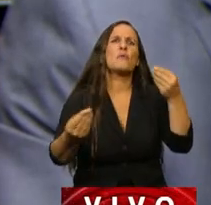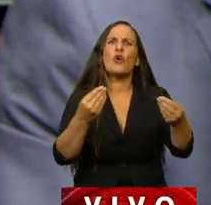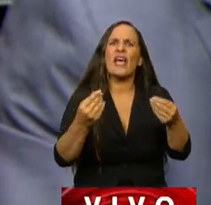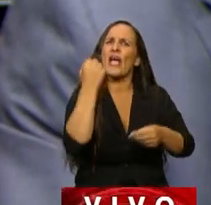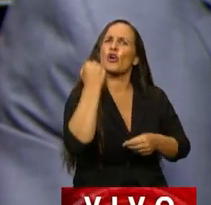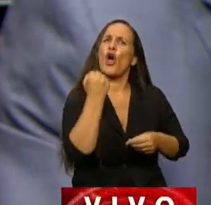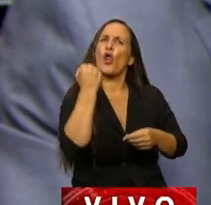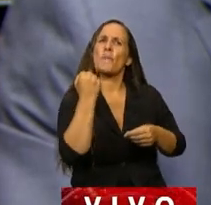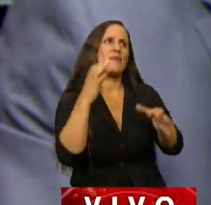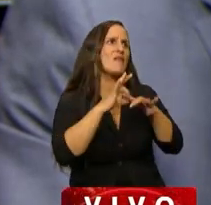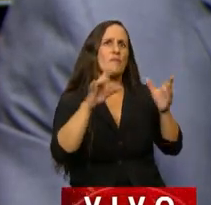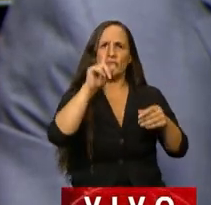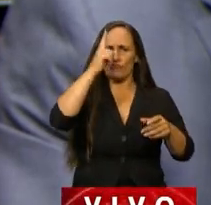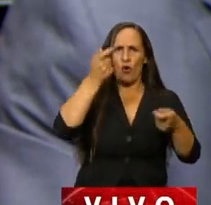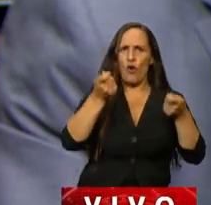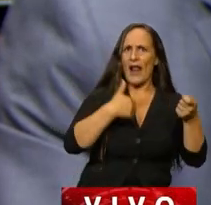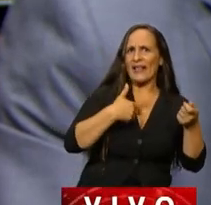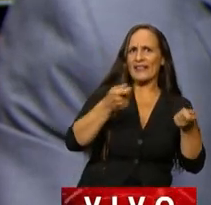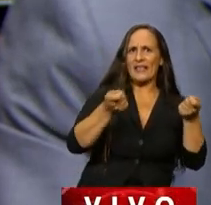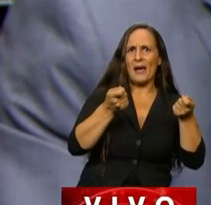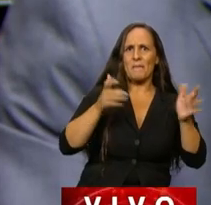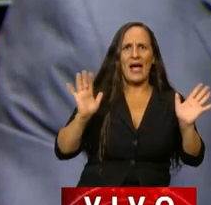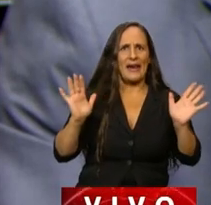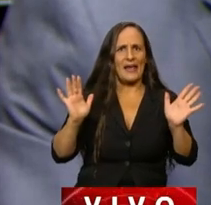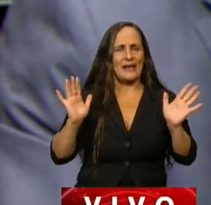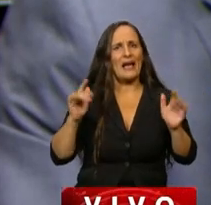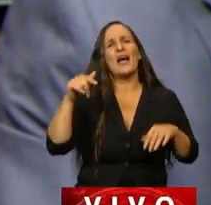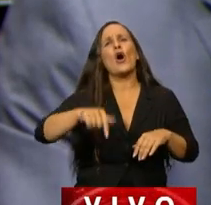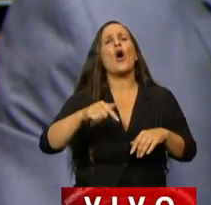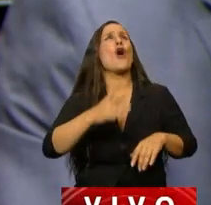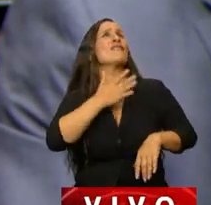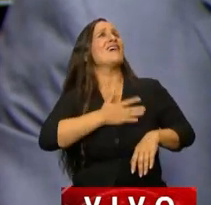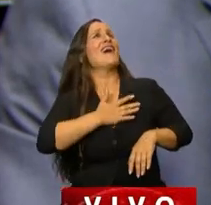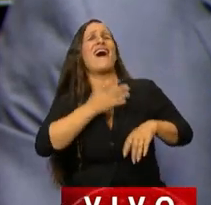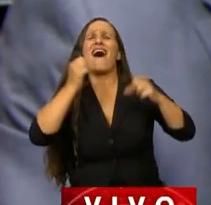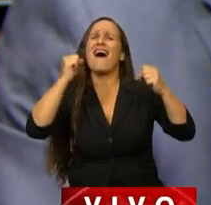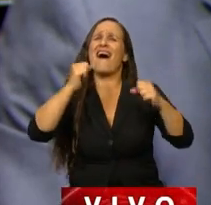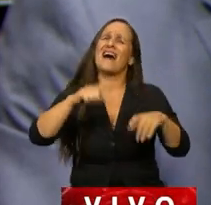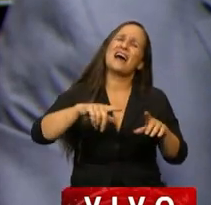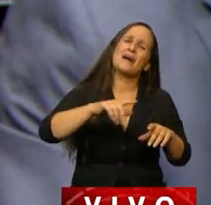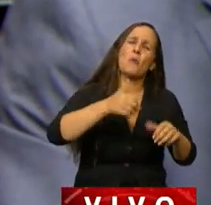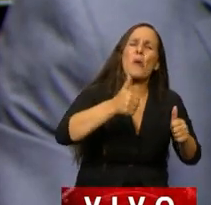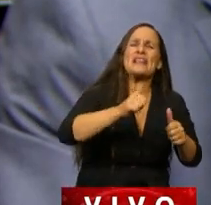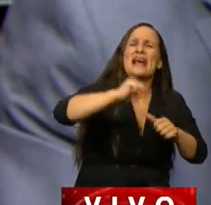soberanía política. Hoy no hay nada para festejar, no habrá ganadores.